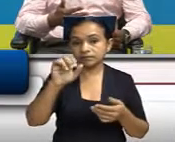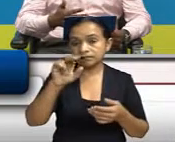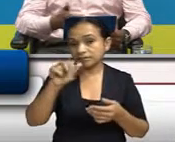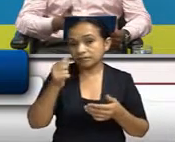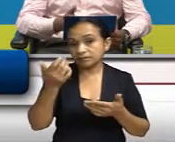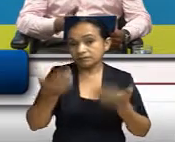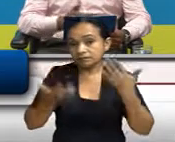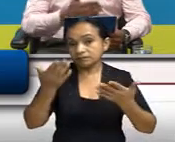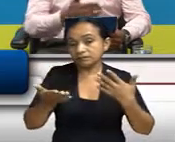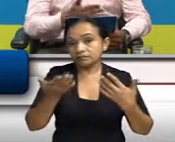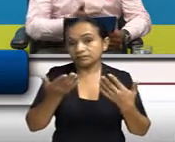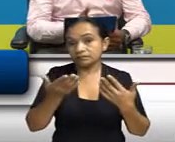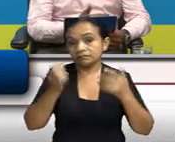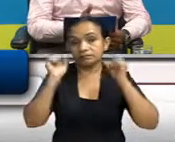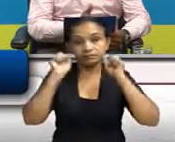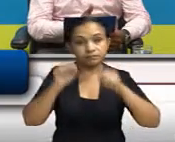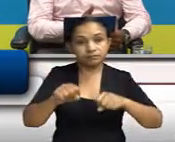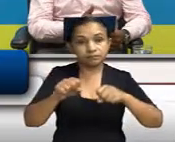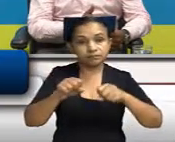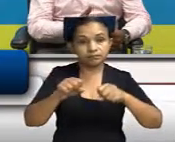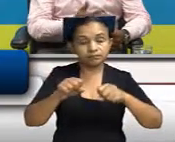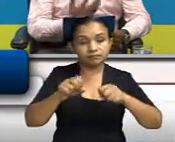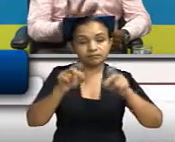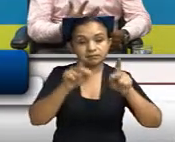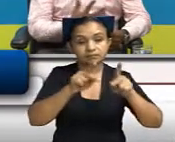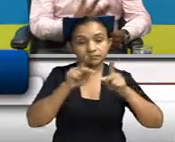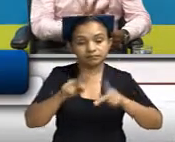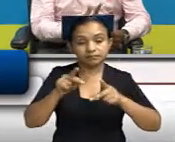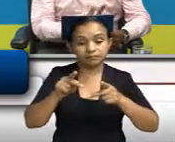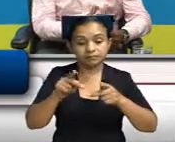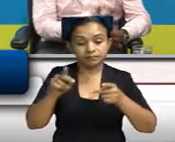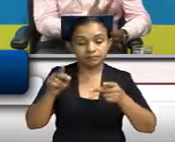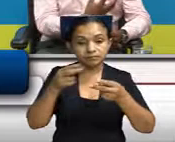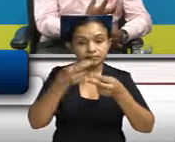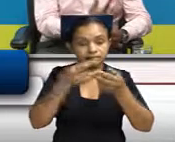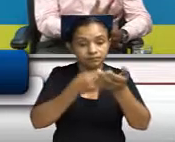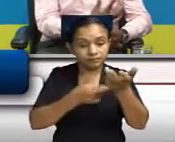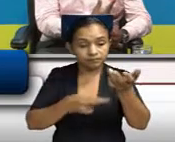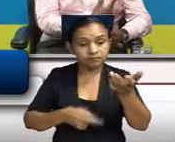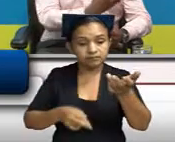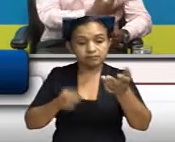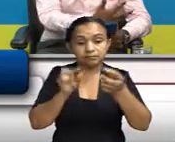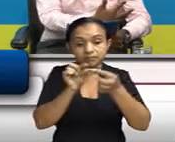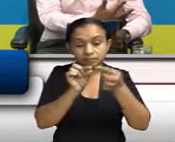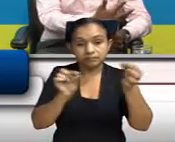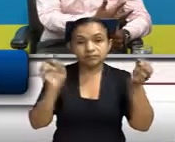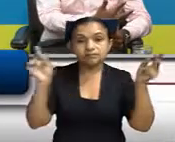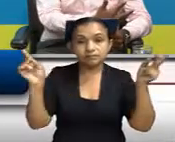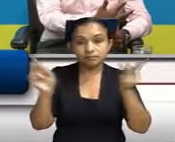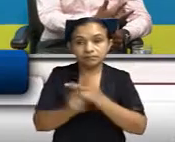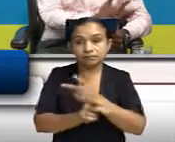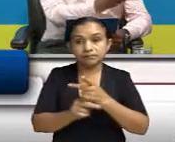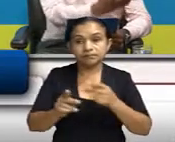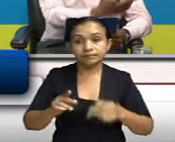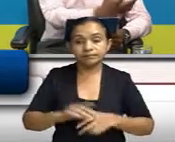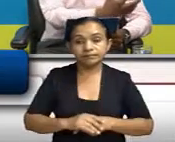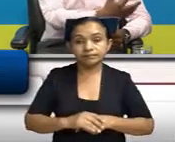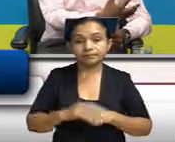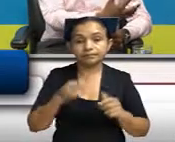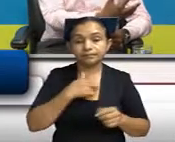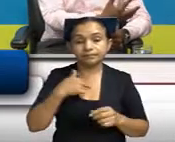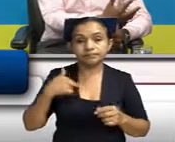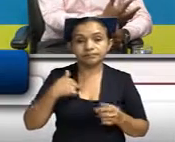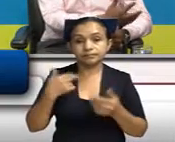Uh-huh. Y se puede presentar que la obstrucción de las arterias es más grave. ¿Qué pasa